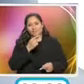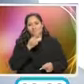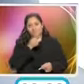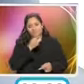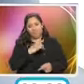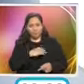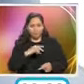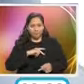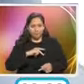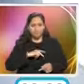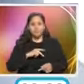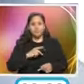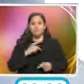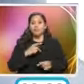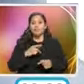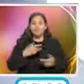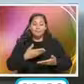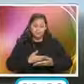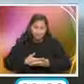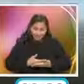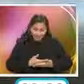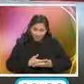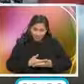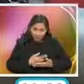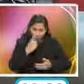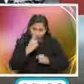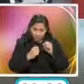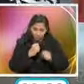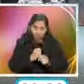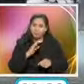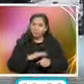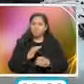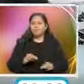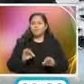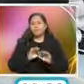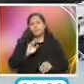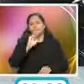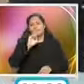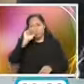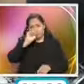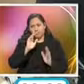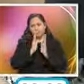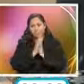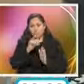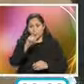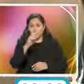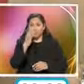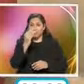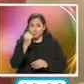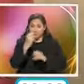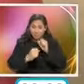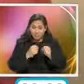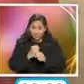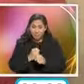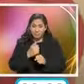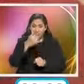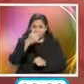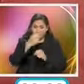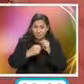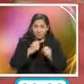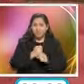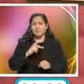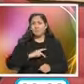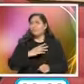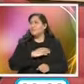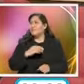¿no? Yo creo que el primer año de vida es el más importante y mamás, si padecen a los 9 años sus hijos, 6 años de mi hijo